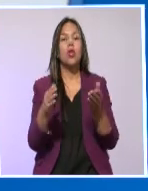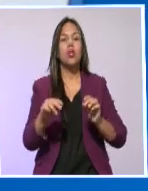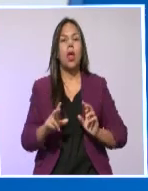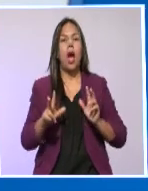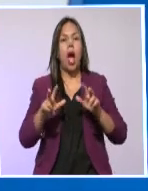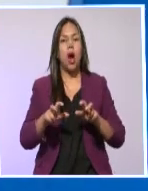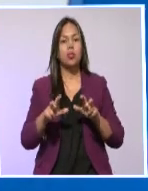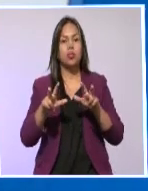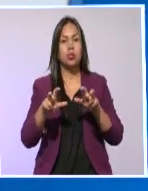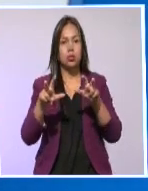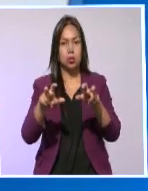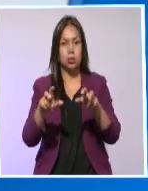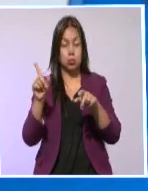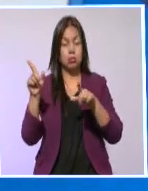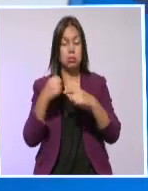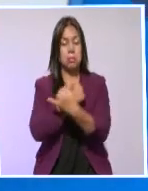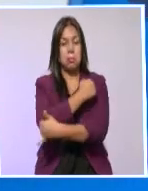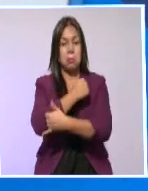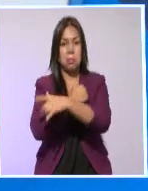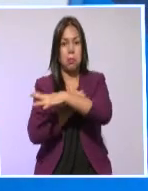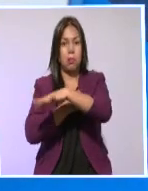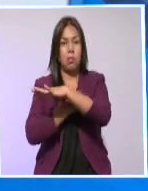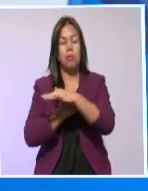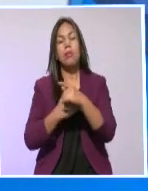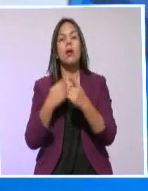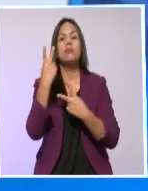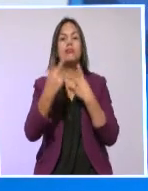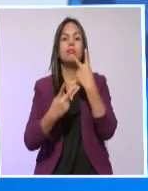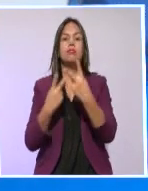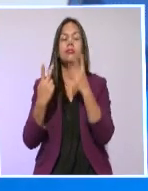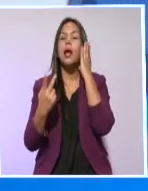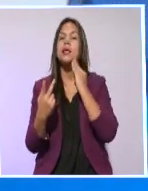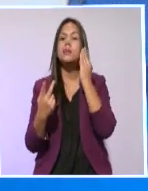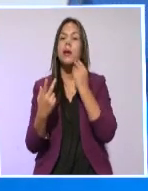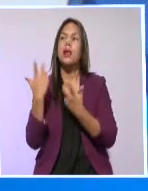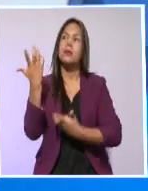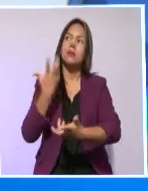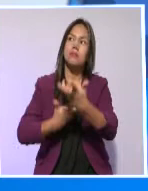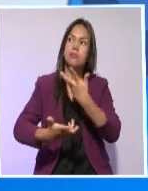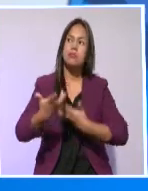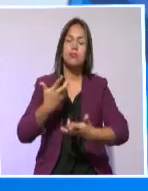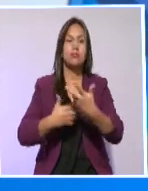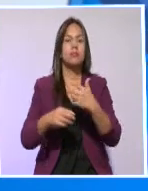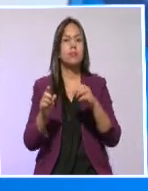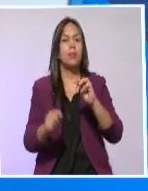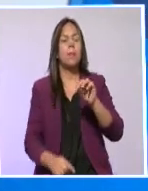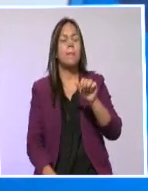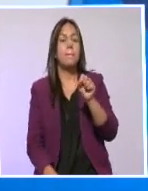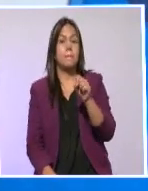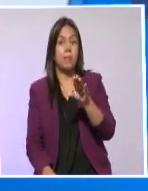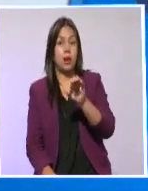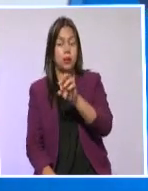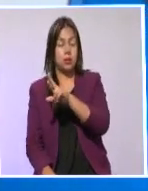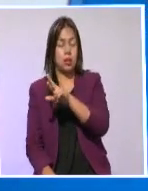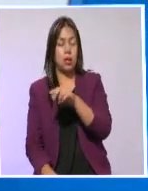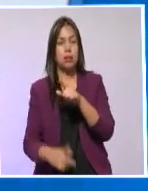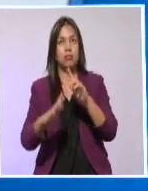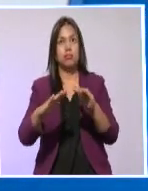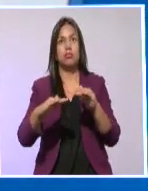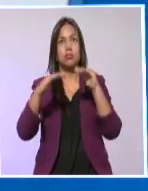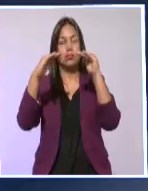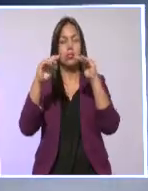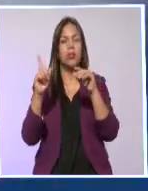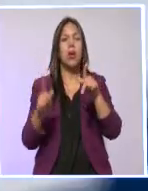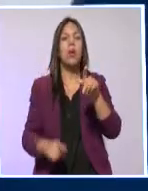quienes compartirán su experiencia académica y vivencial en territorio australiano, máster Diana Cecilia Ponce y el ingeniero Luis